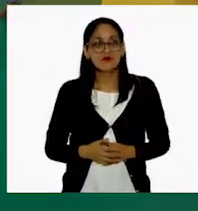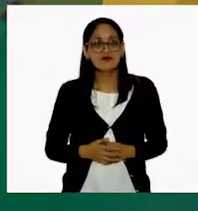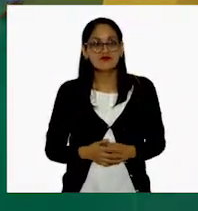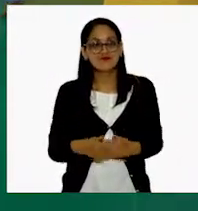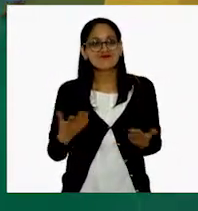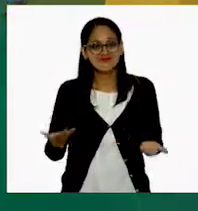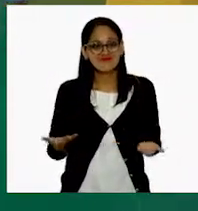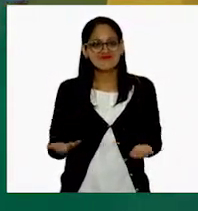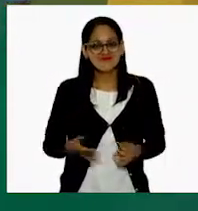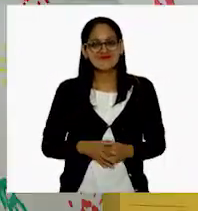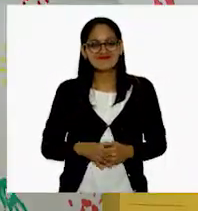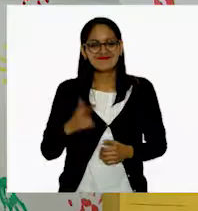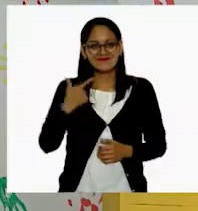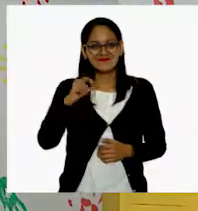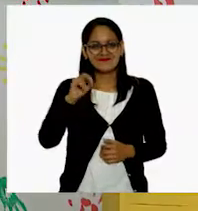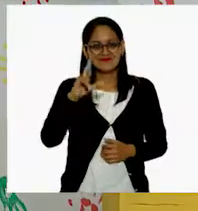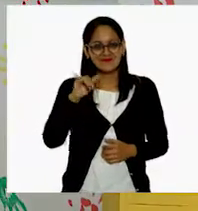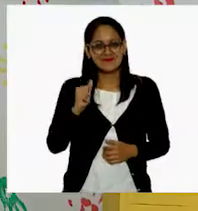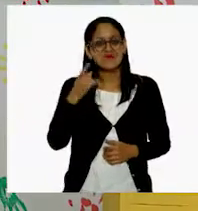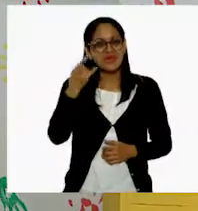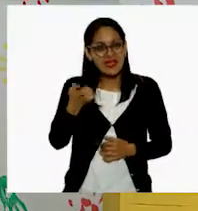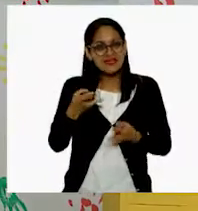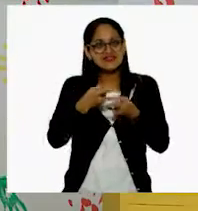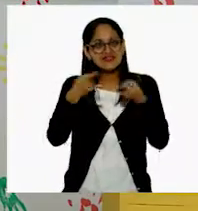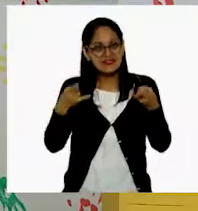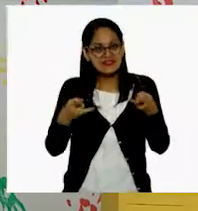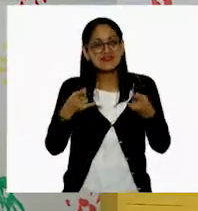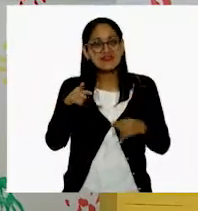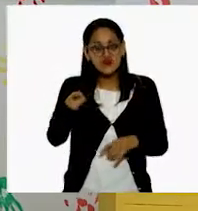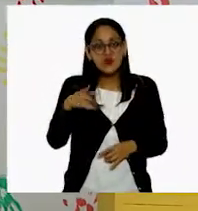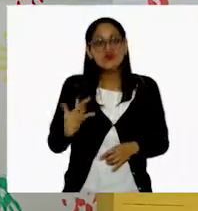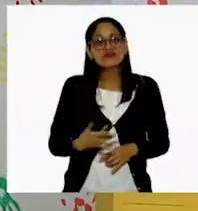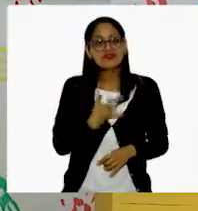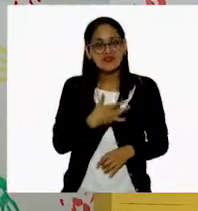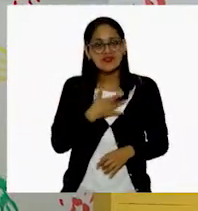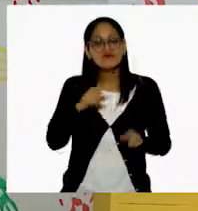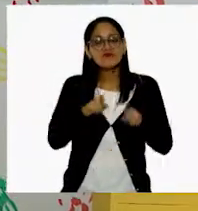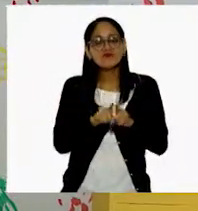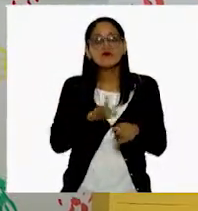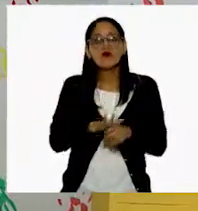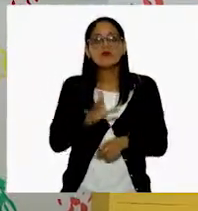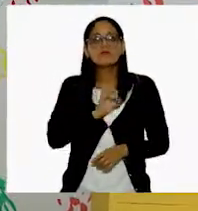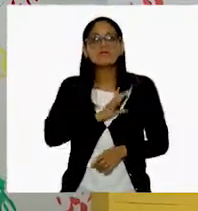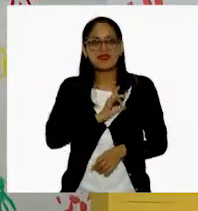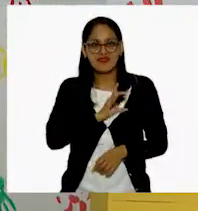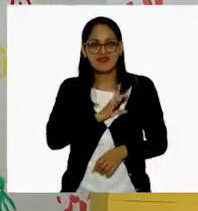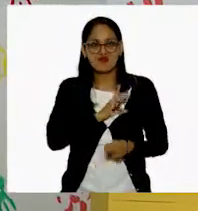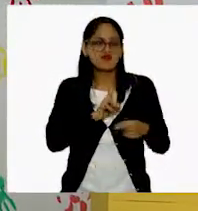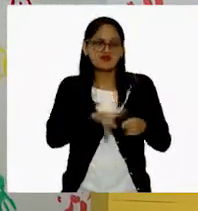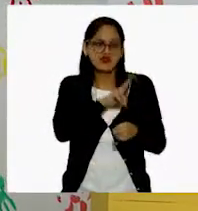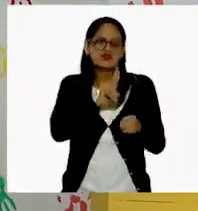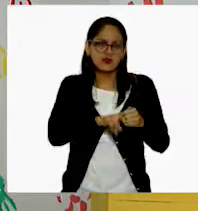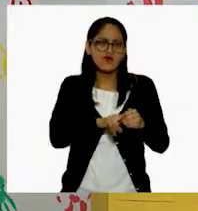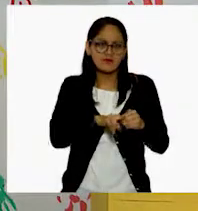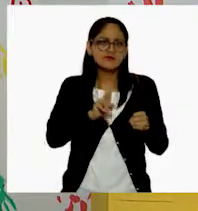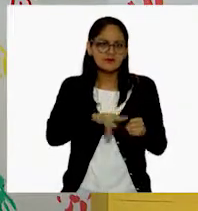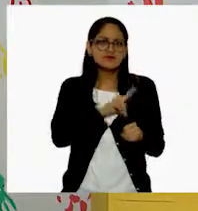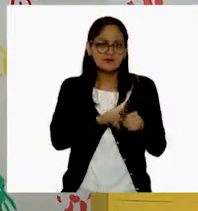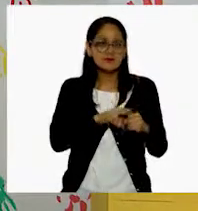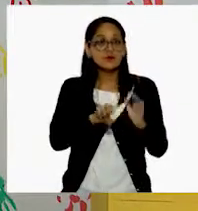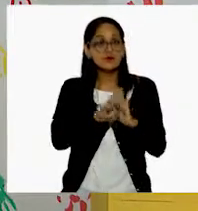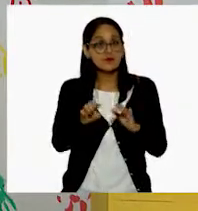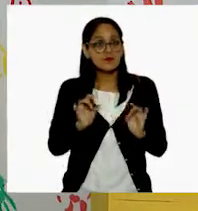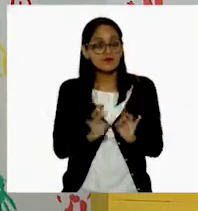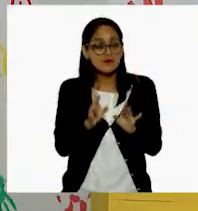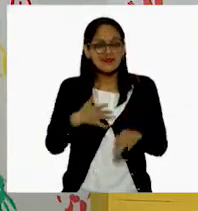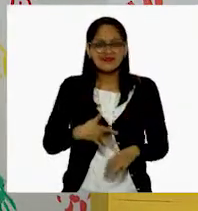Muy bien dicho, Gloria. Ese es otro sentimiento, lo que acabas de decir, el miedo. Y es normal sentirlo. Cuando algo nos hace